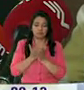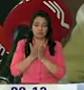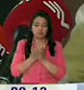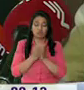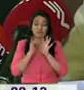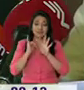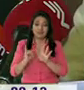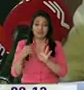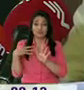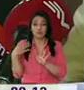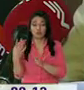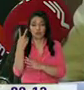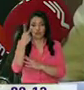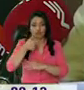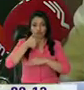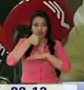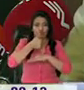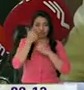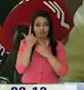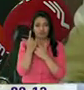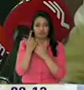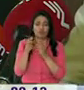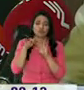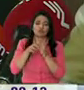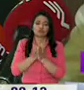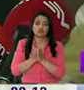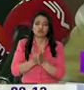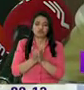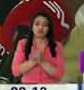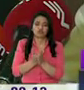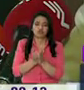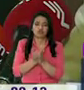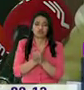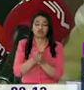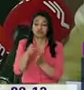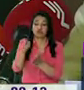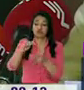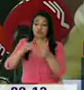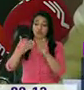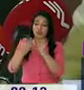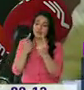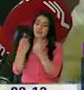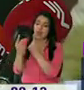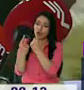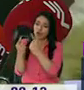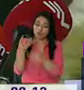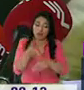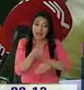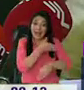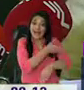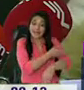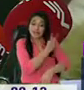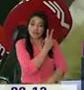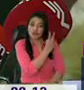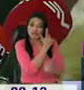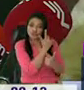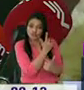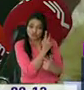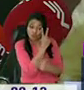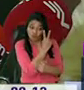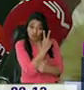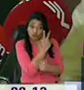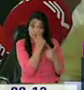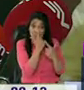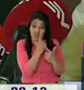6 voluntarios, quienes se dirigieron al lugar mencionado para mantener un diálogo con los comuneros y poder liberar a los militares. Acuérdense que fueron primero